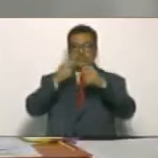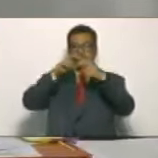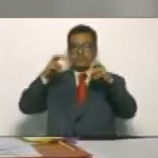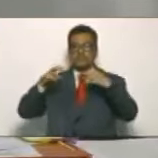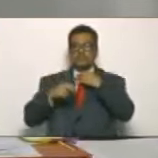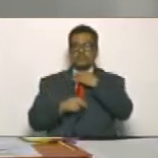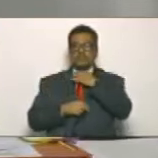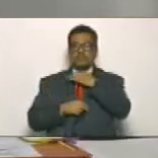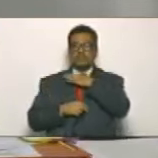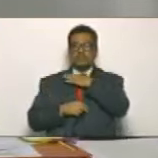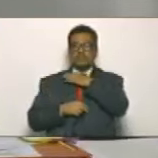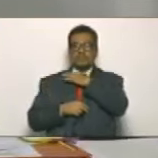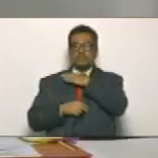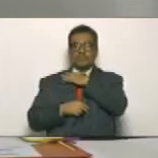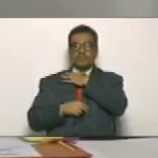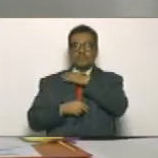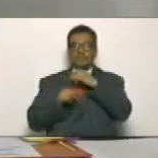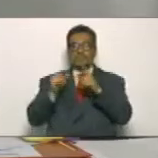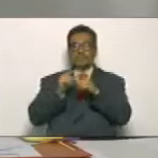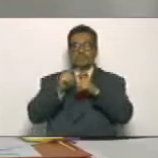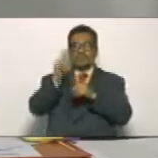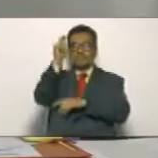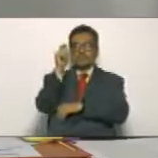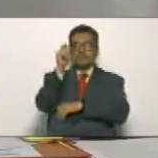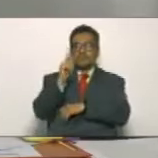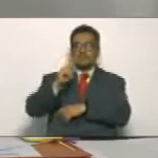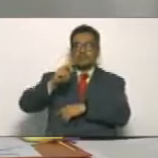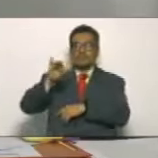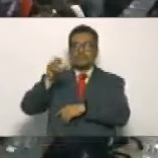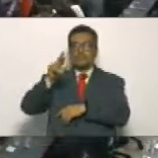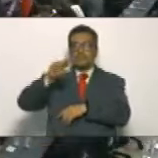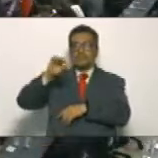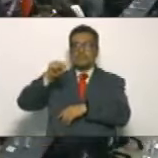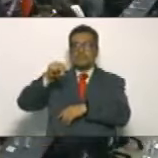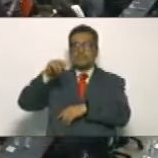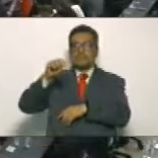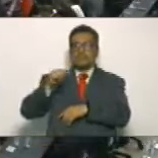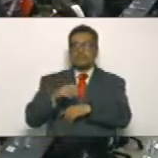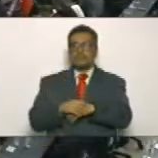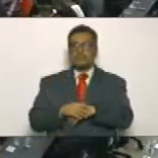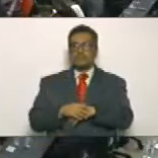epígrafe, tiene la palabra la diputada Yurami Quintero.